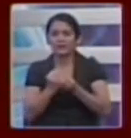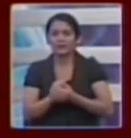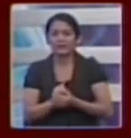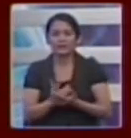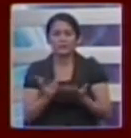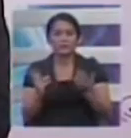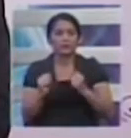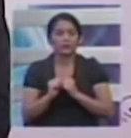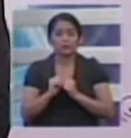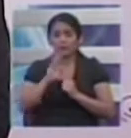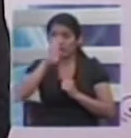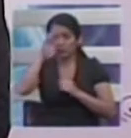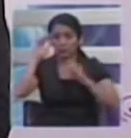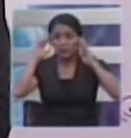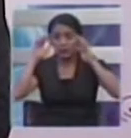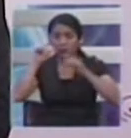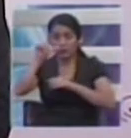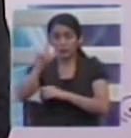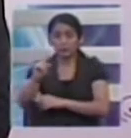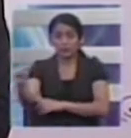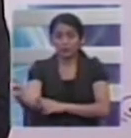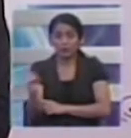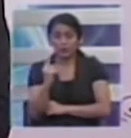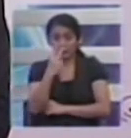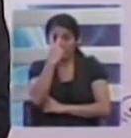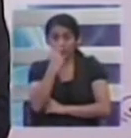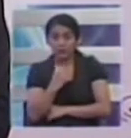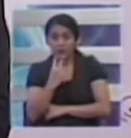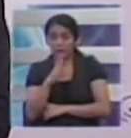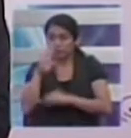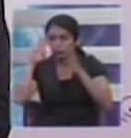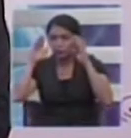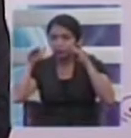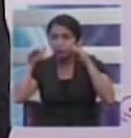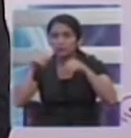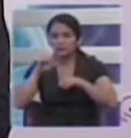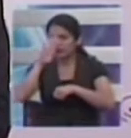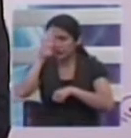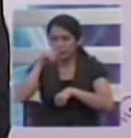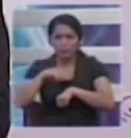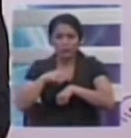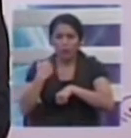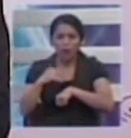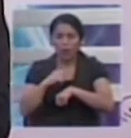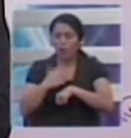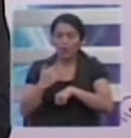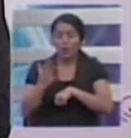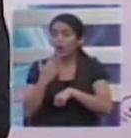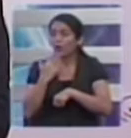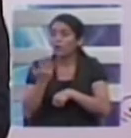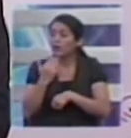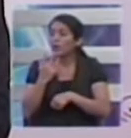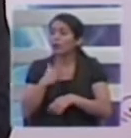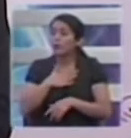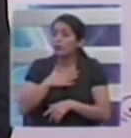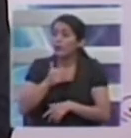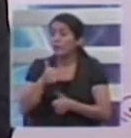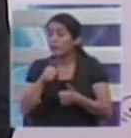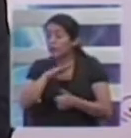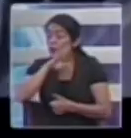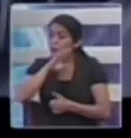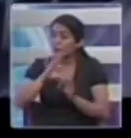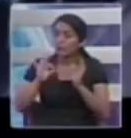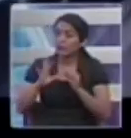cliente, estar muy, muy apegado, estar cada minuto, cada segundo pendiente de él, saber cómo descansó,